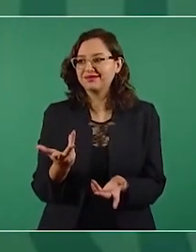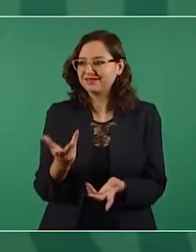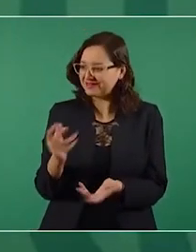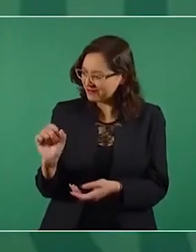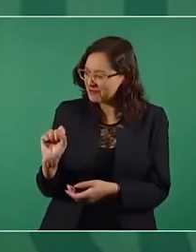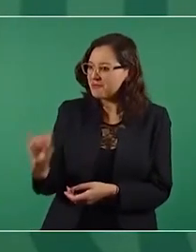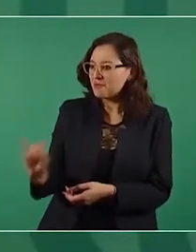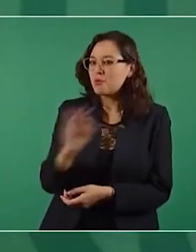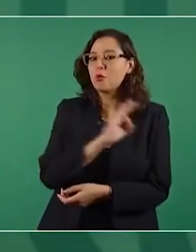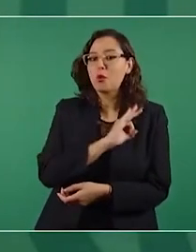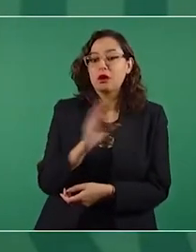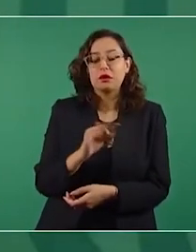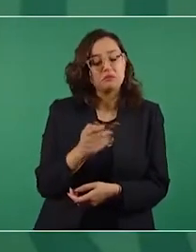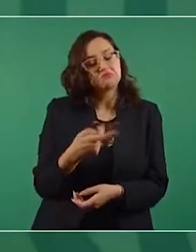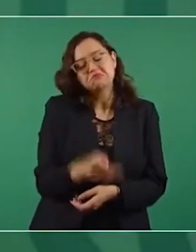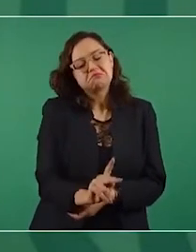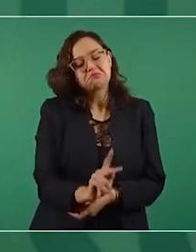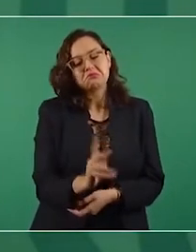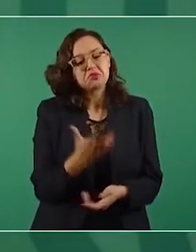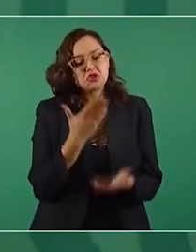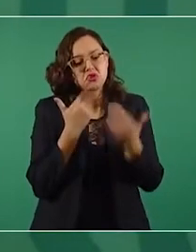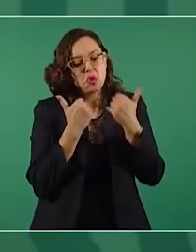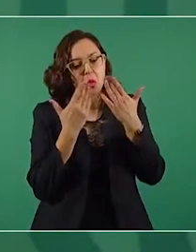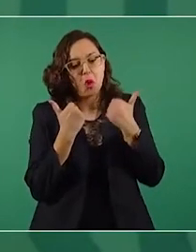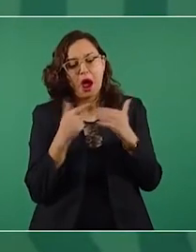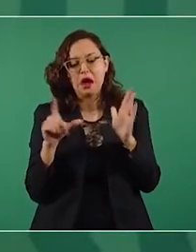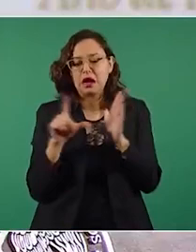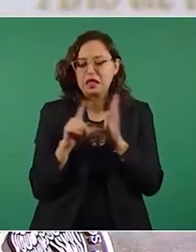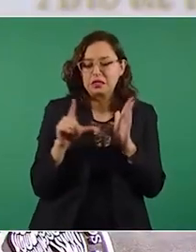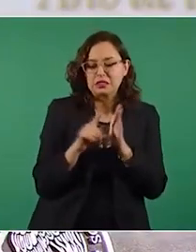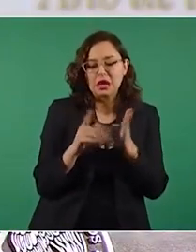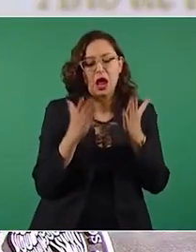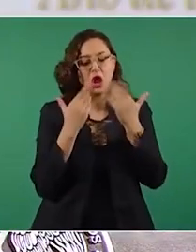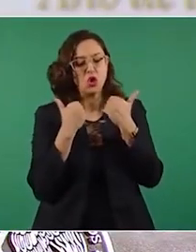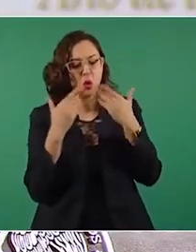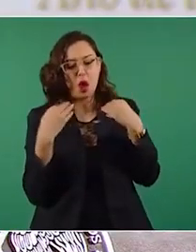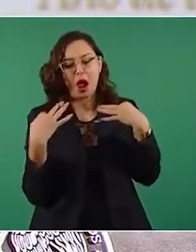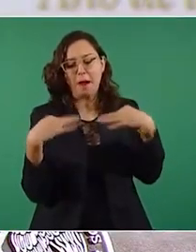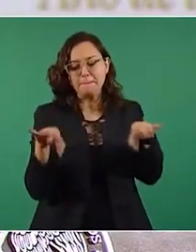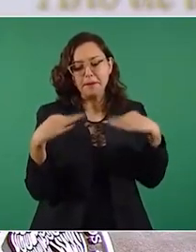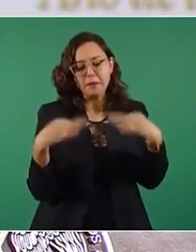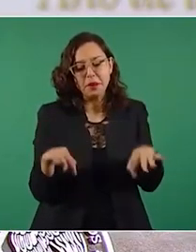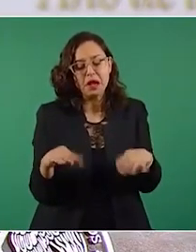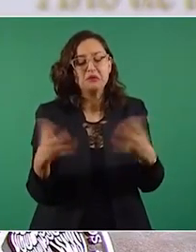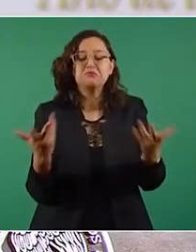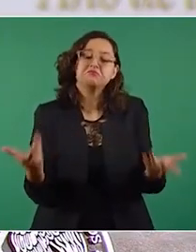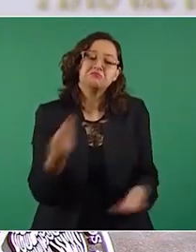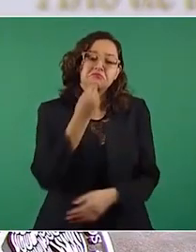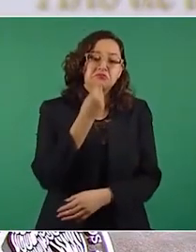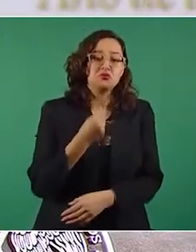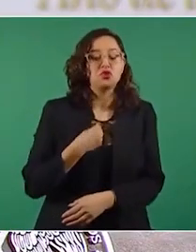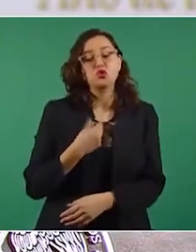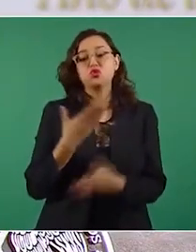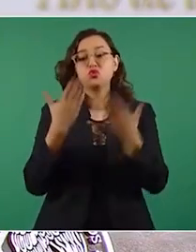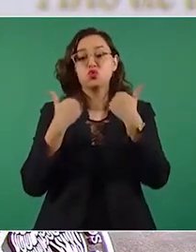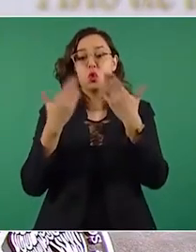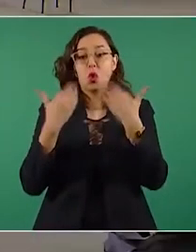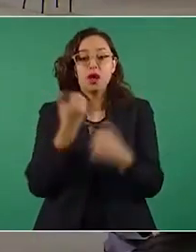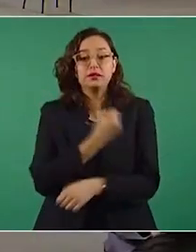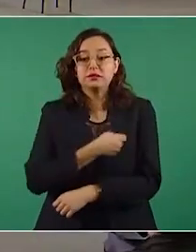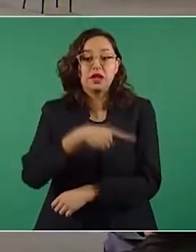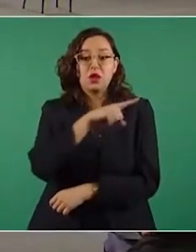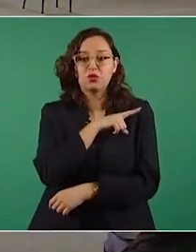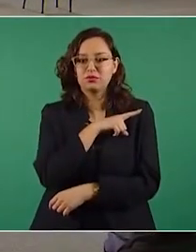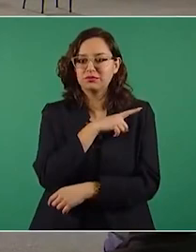contar con una credencial o un seguro por escrito, respondieron que no tenían acceso a servicio de salud. El